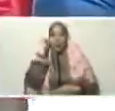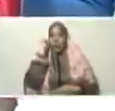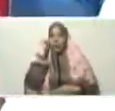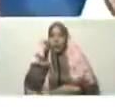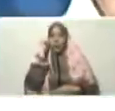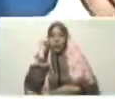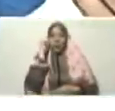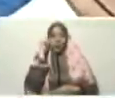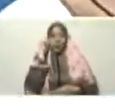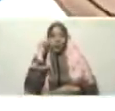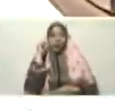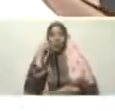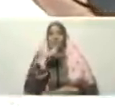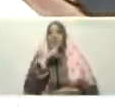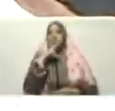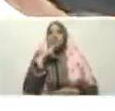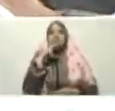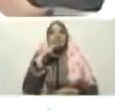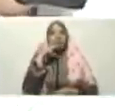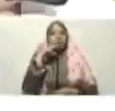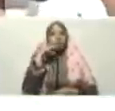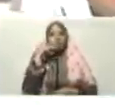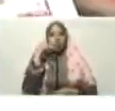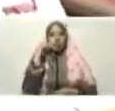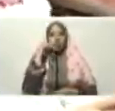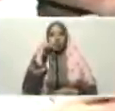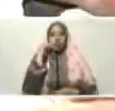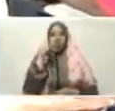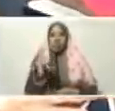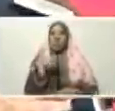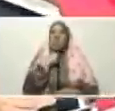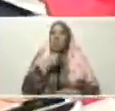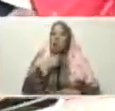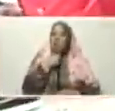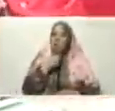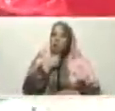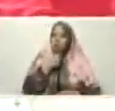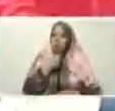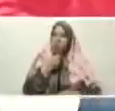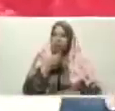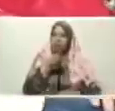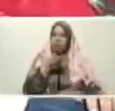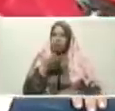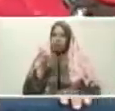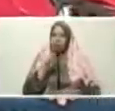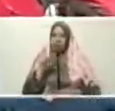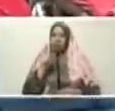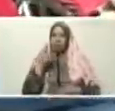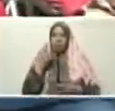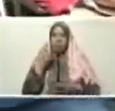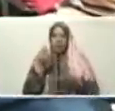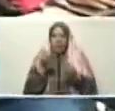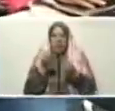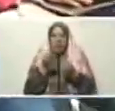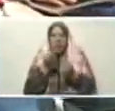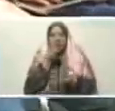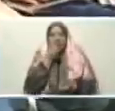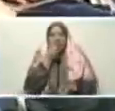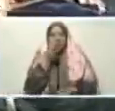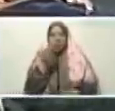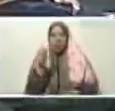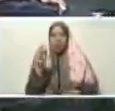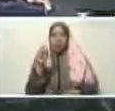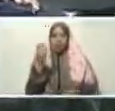a ti te gusta con picante sin picante libre de picante entonces ahora